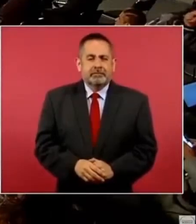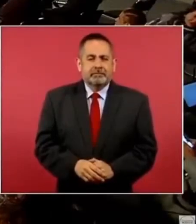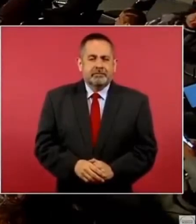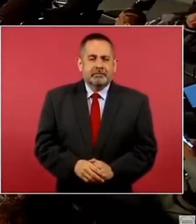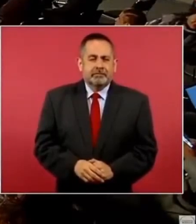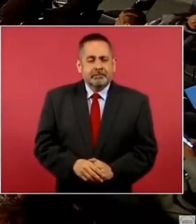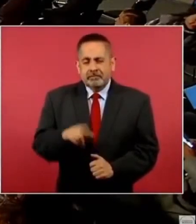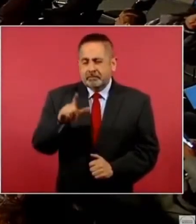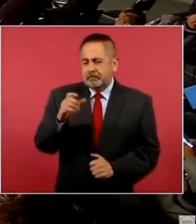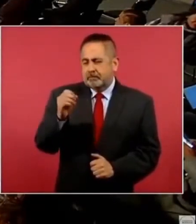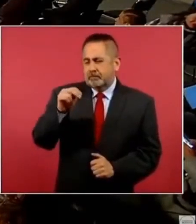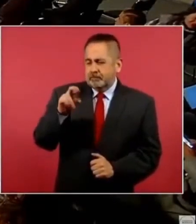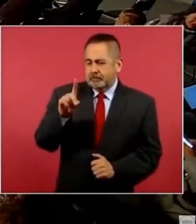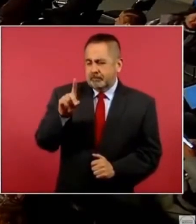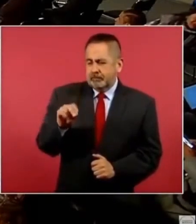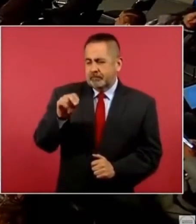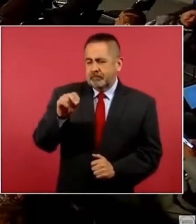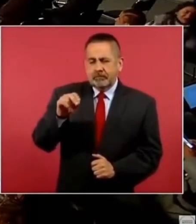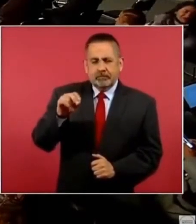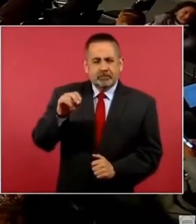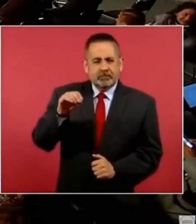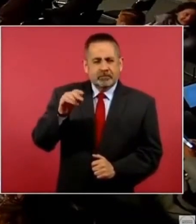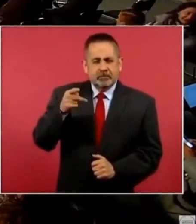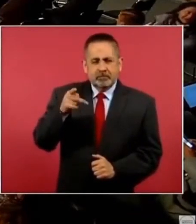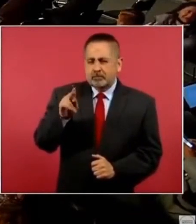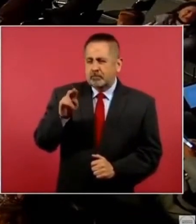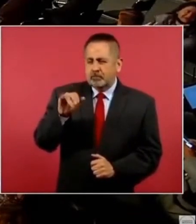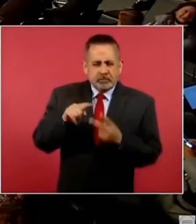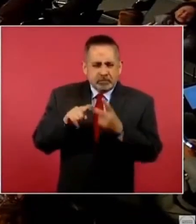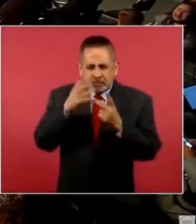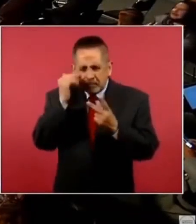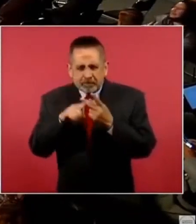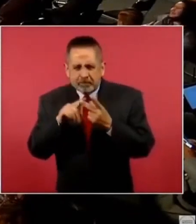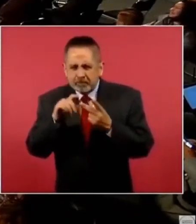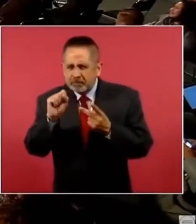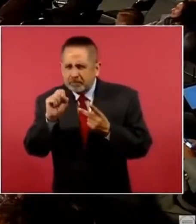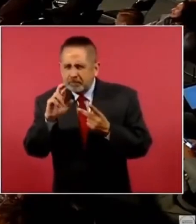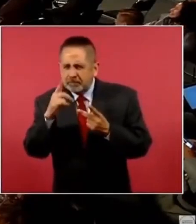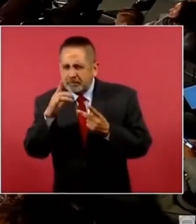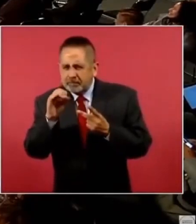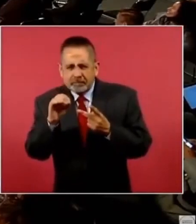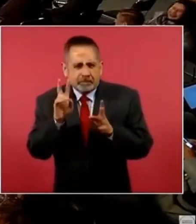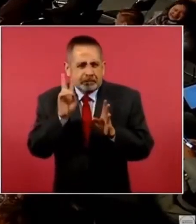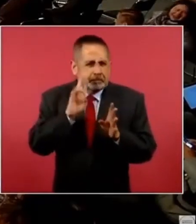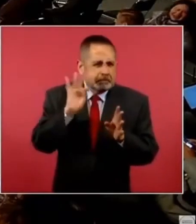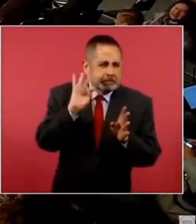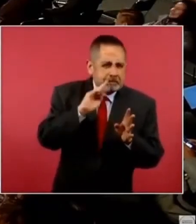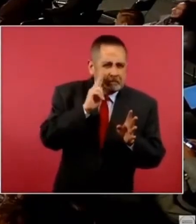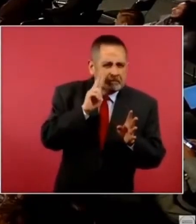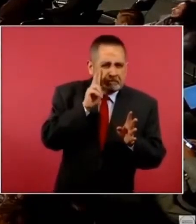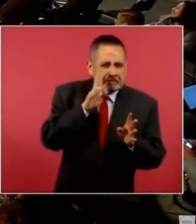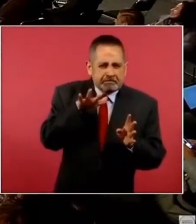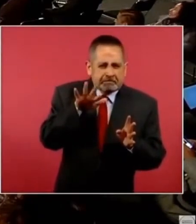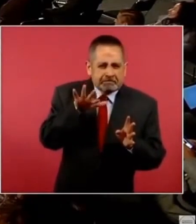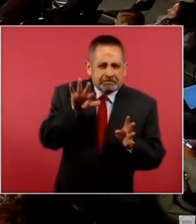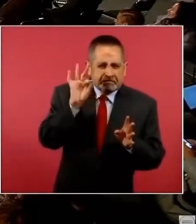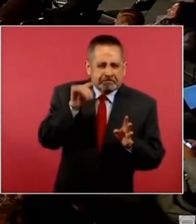Bueno, está Leonardo Curcio, no sé si este es Sergio Sarmiento, pero podría ser.